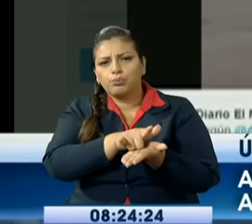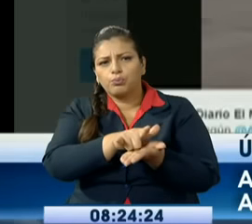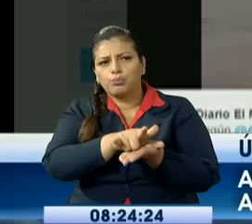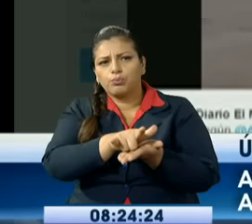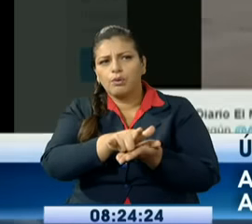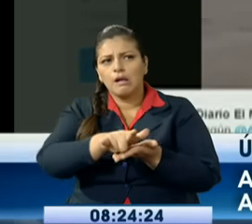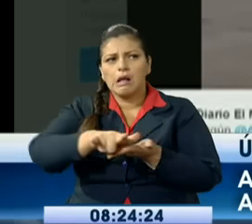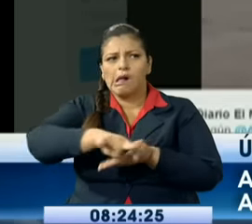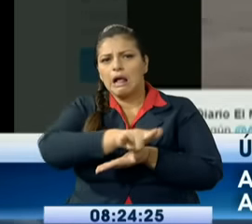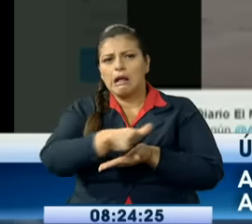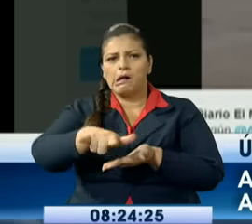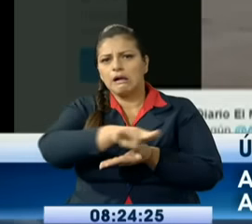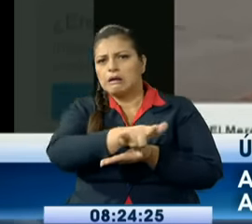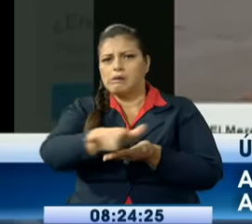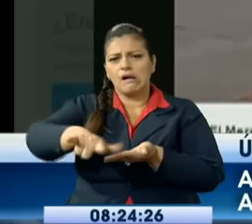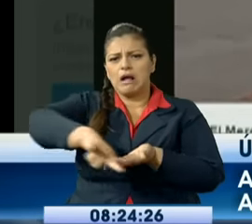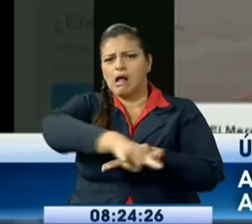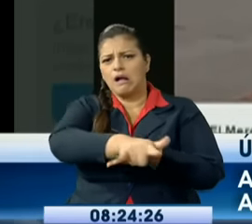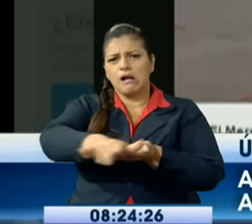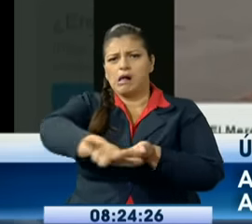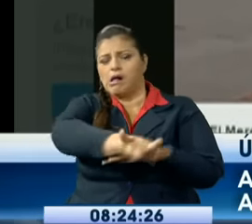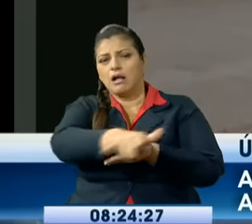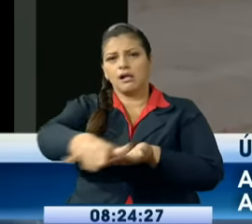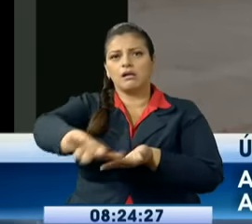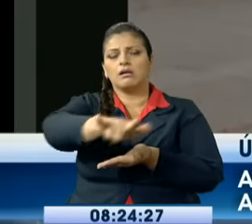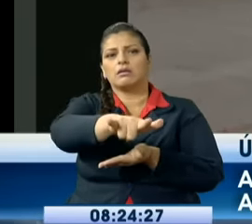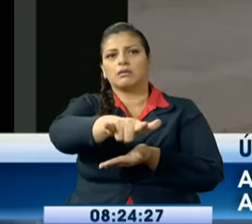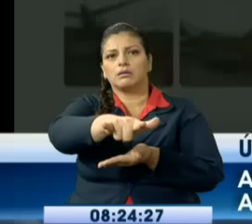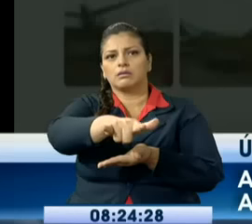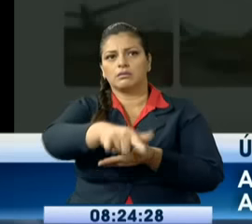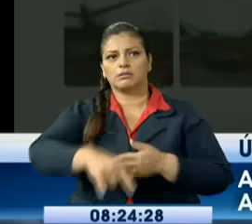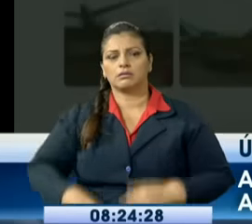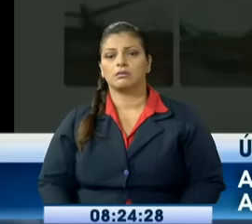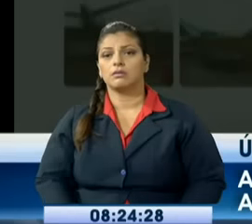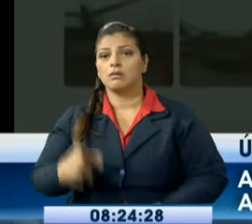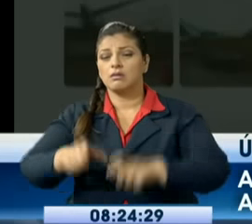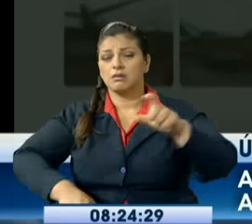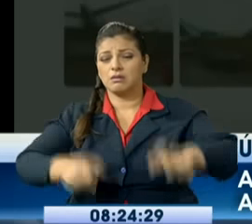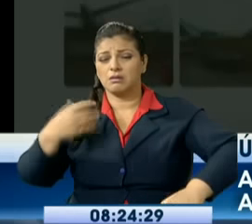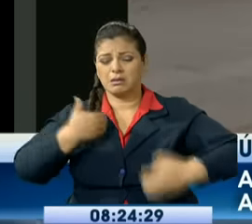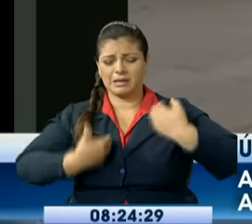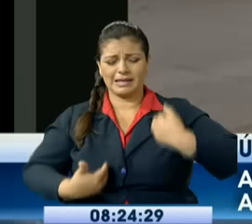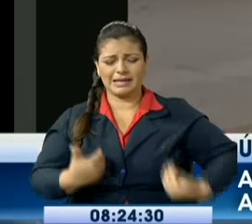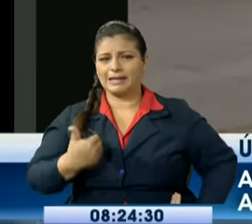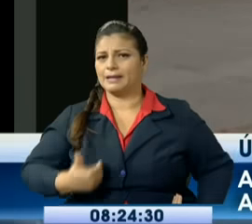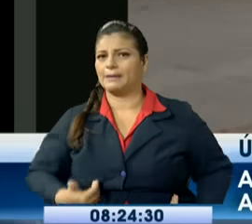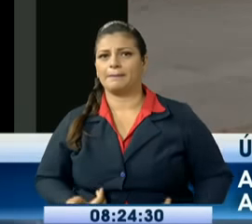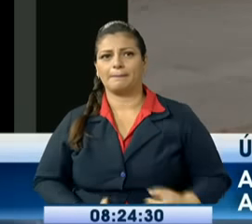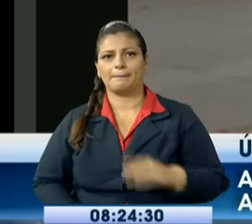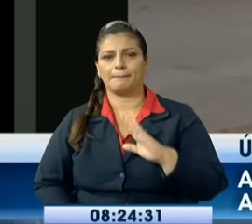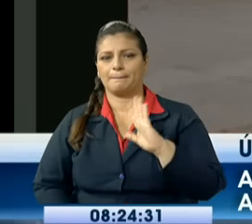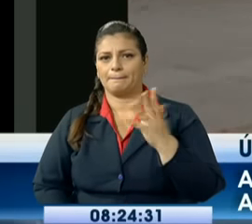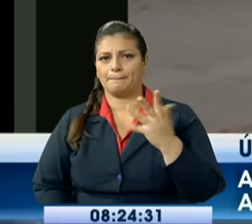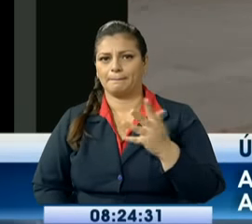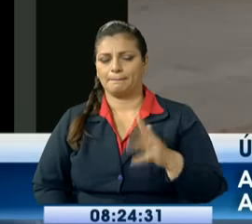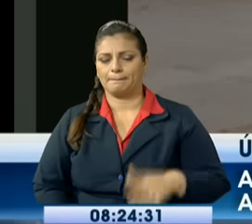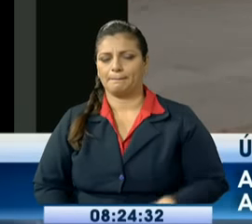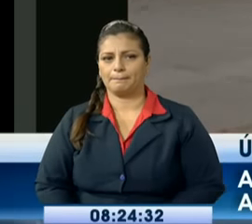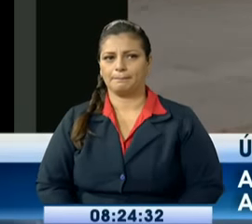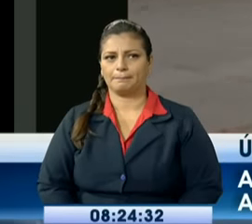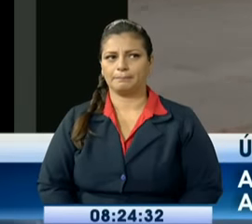de la pista de aterrizaje. Insisto, no se han reportado personas heridas o mayores